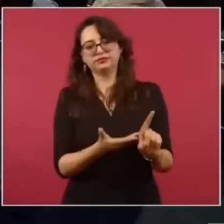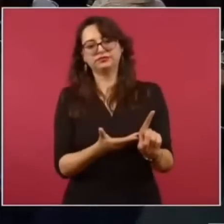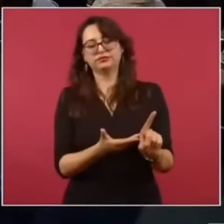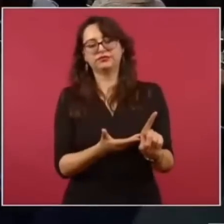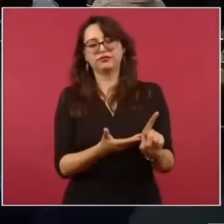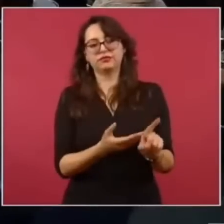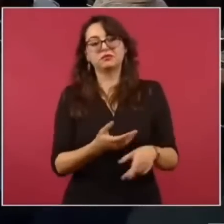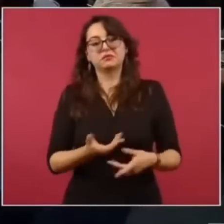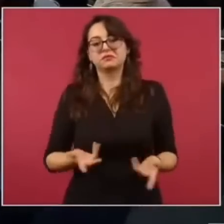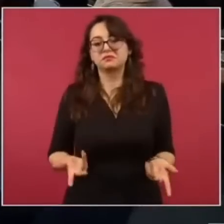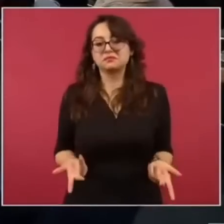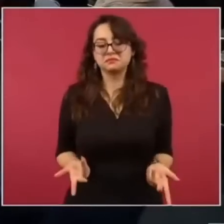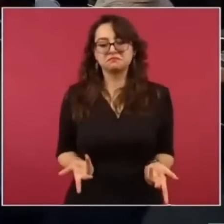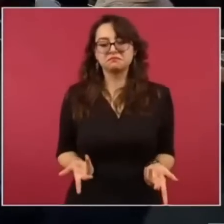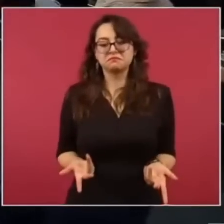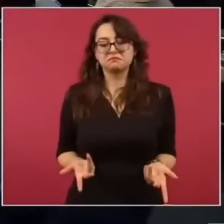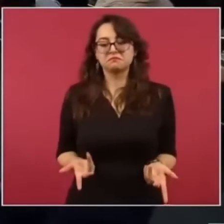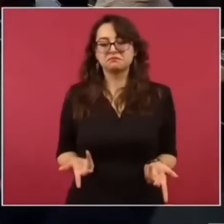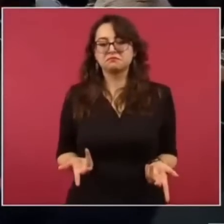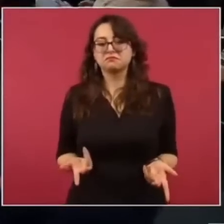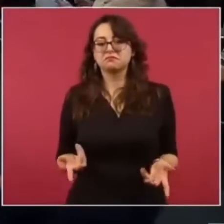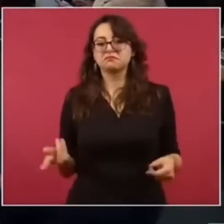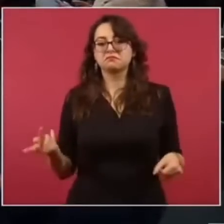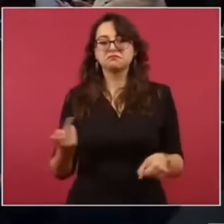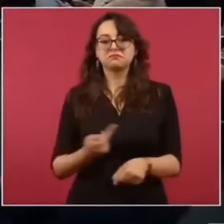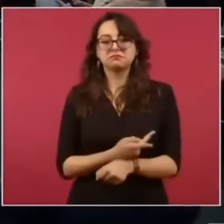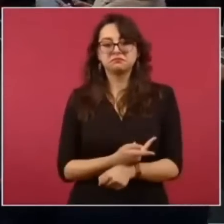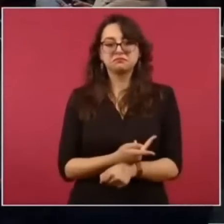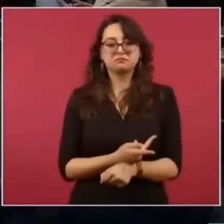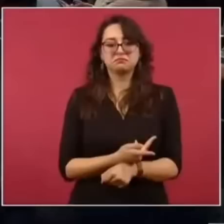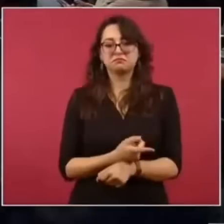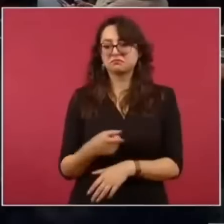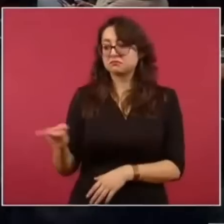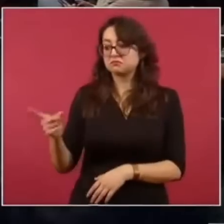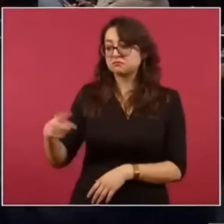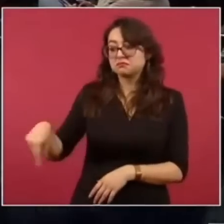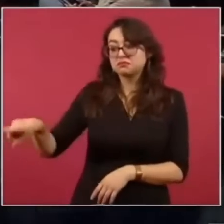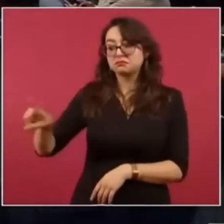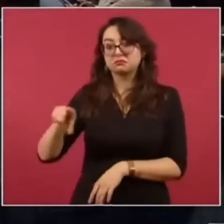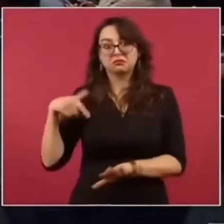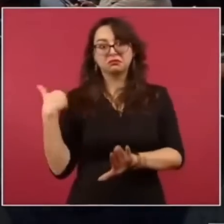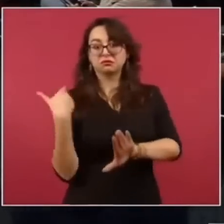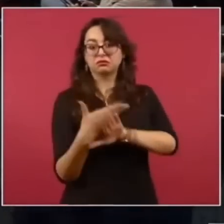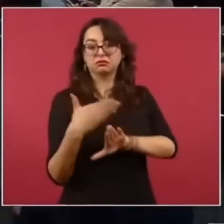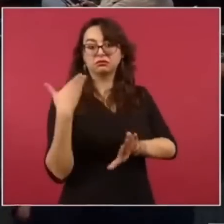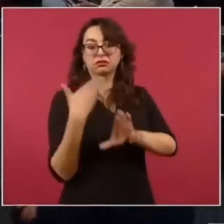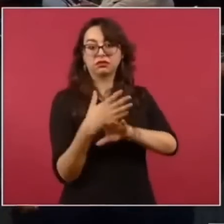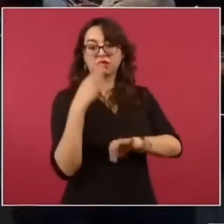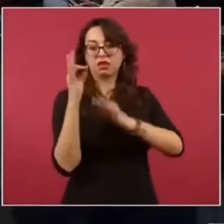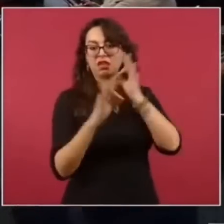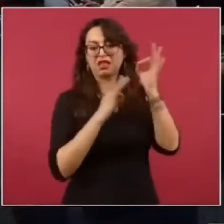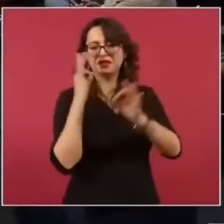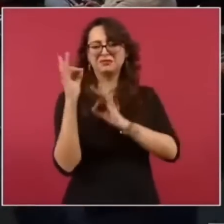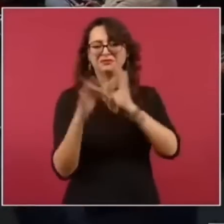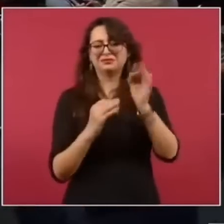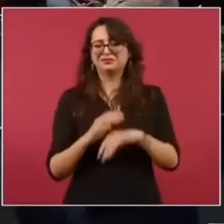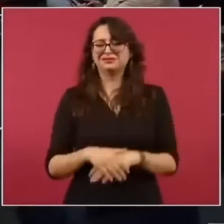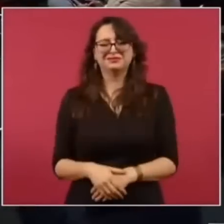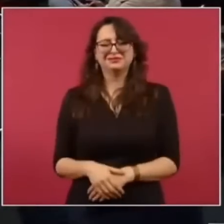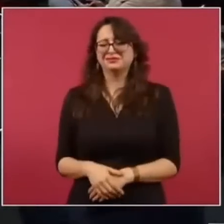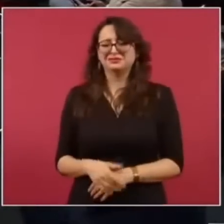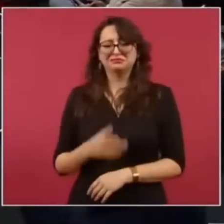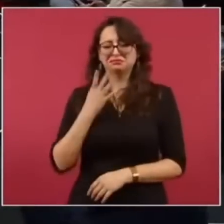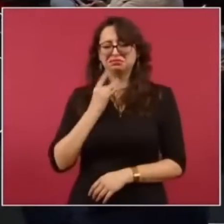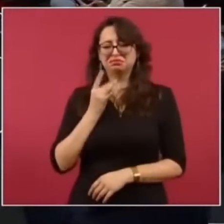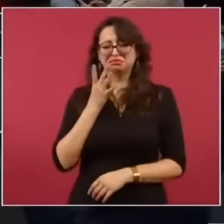Entonces, no hay nada de qué preocuparnos acerca de estas